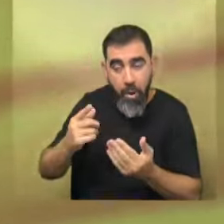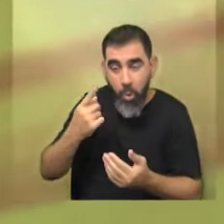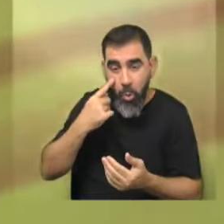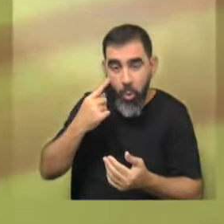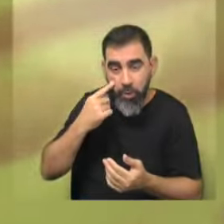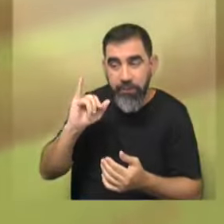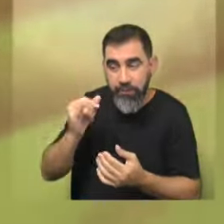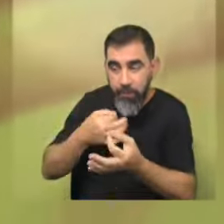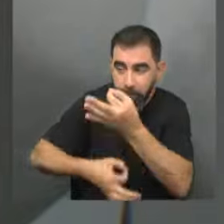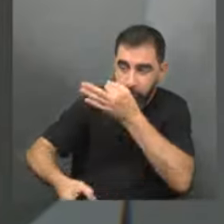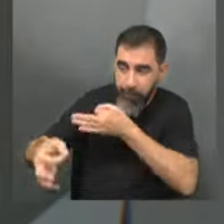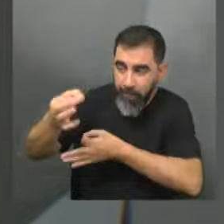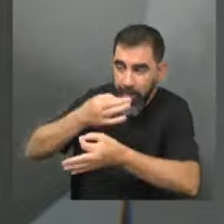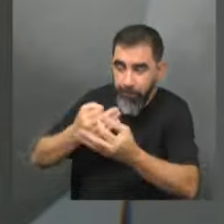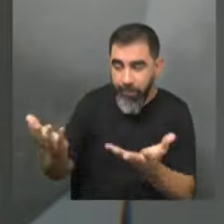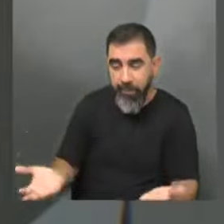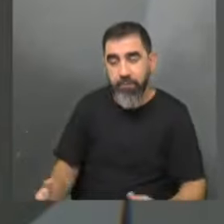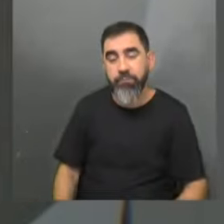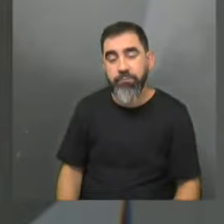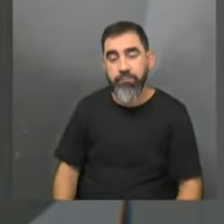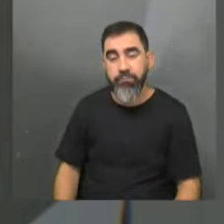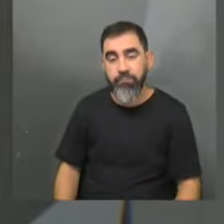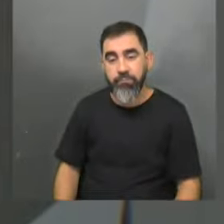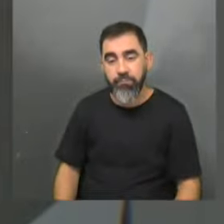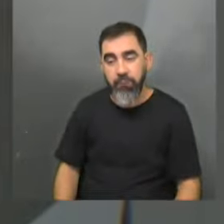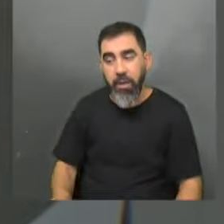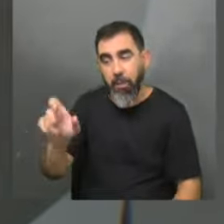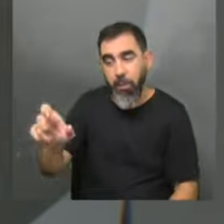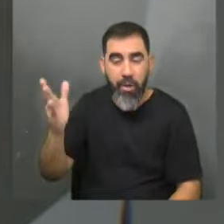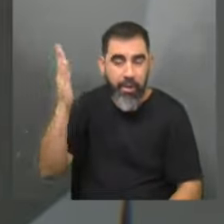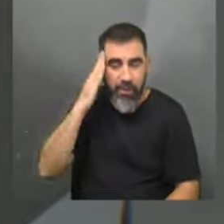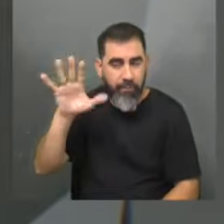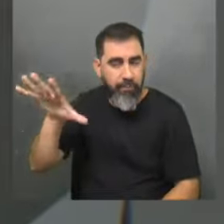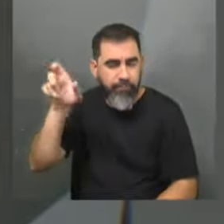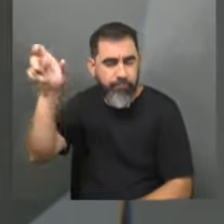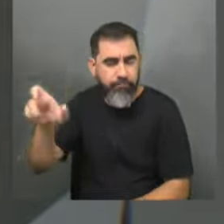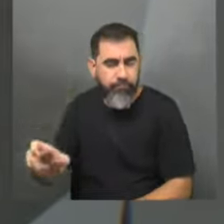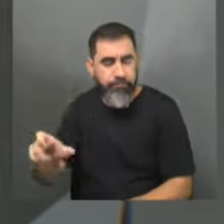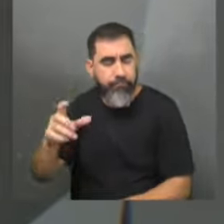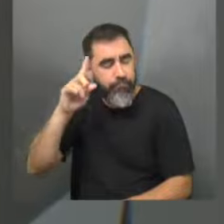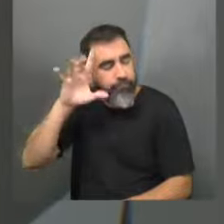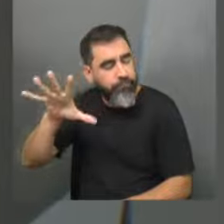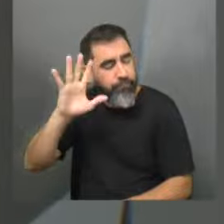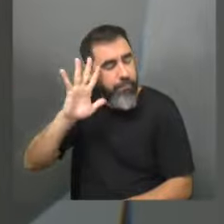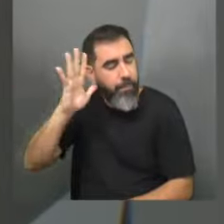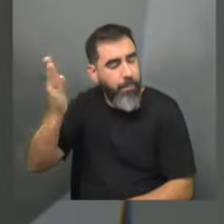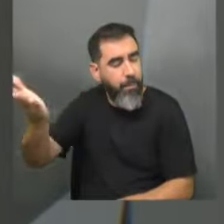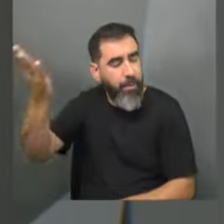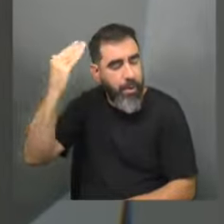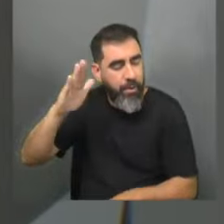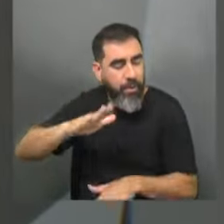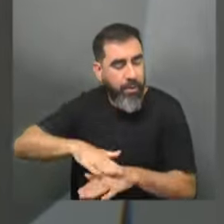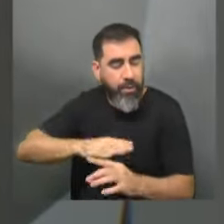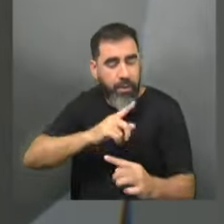cuando alguien que los ha estudiado, ¿no? Totalmente, cuando alguien sabe. La verdad que escuchar a Andrea era ir recorriendo el cementerio,